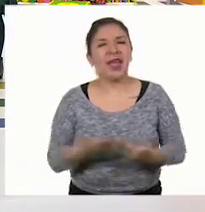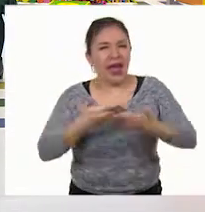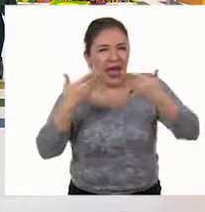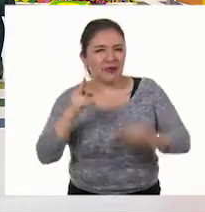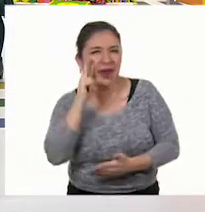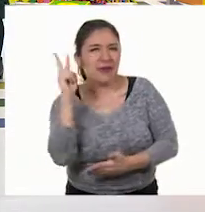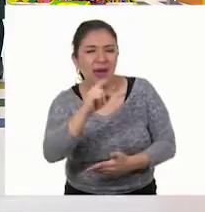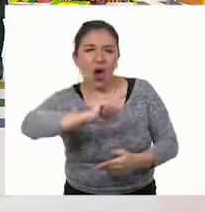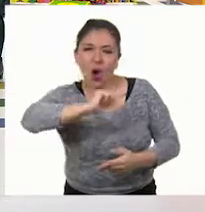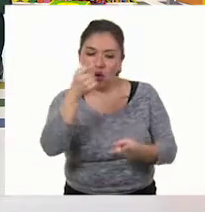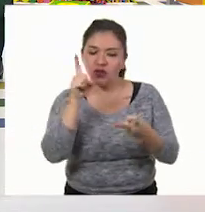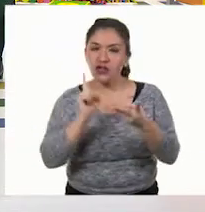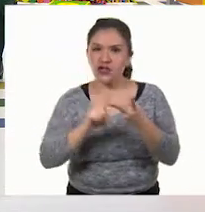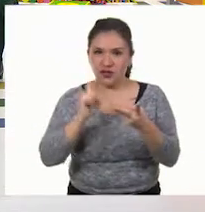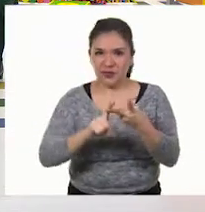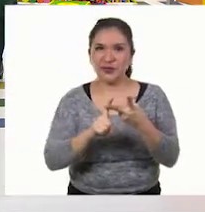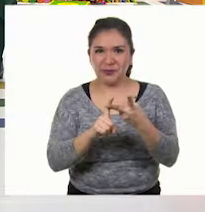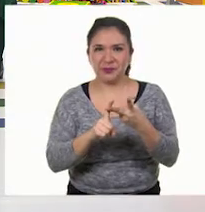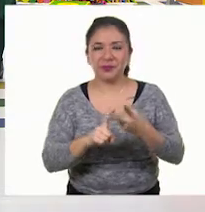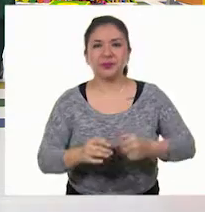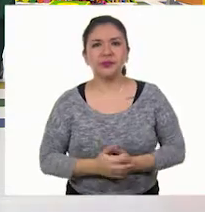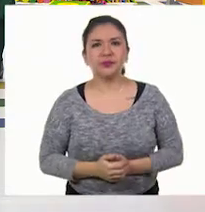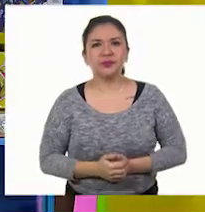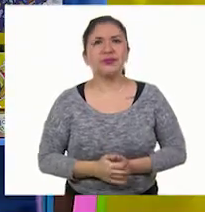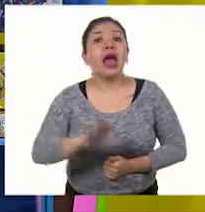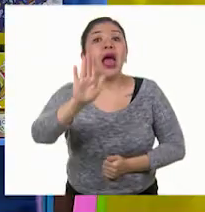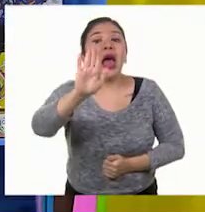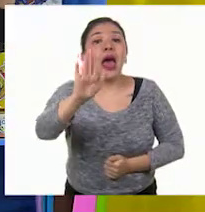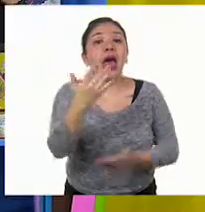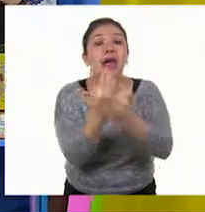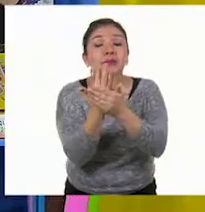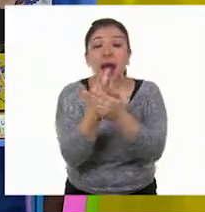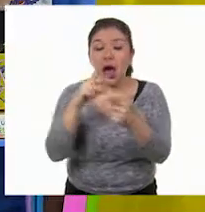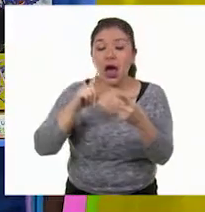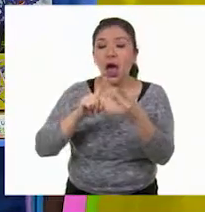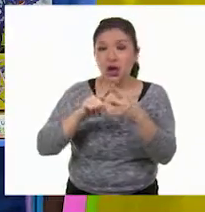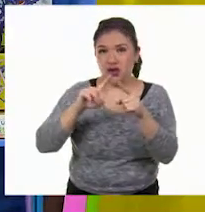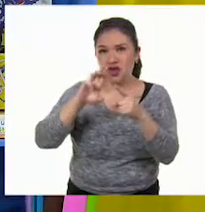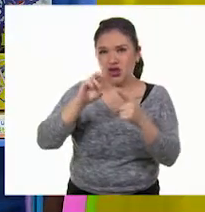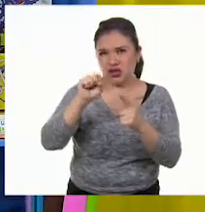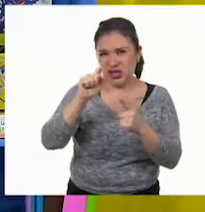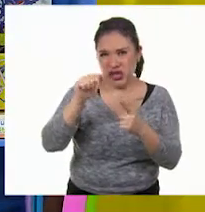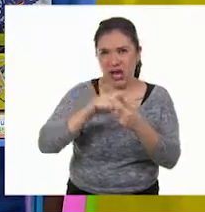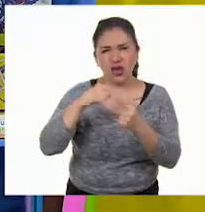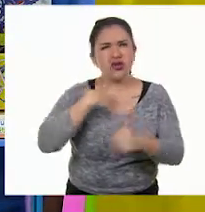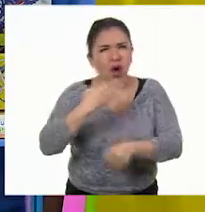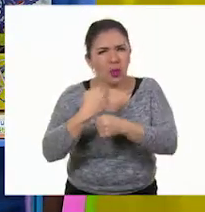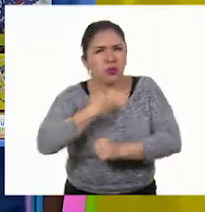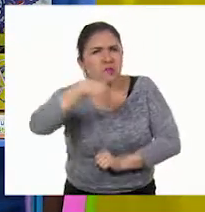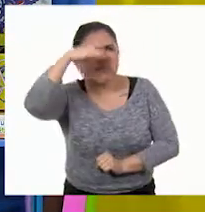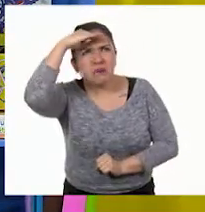veamos el siguiente. Ah, y espera, Rosita. Ahorita que lo pienso.